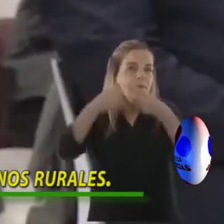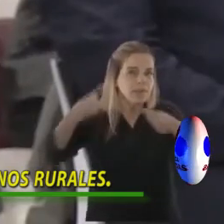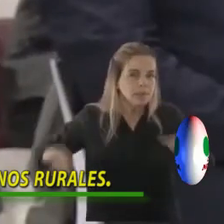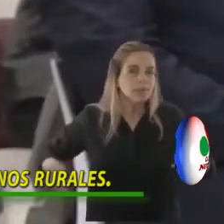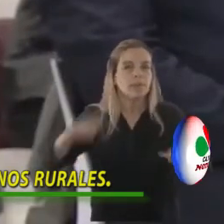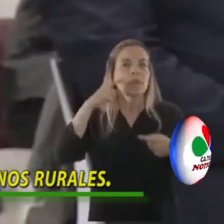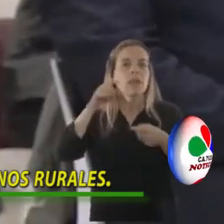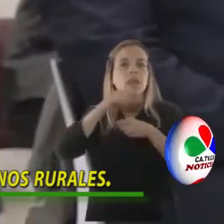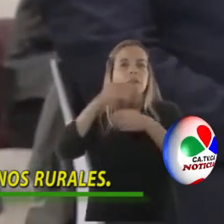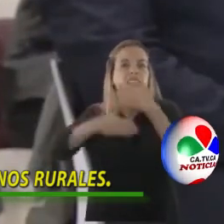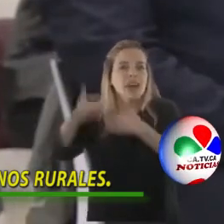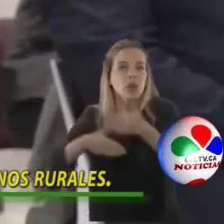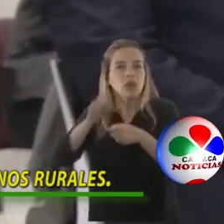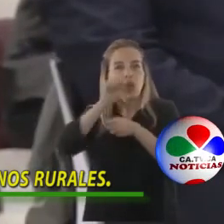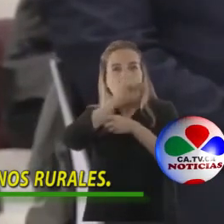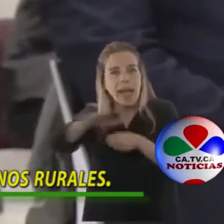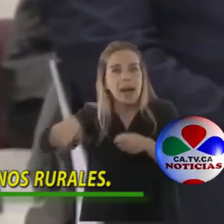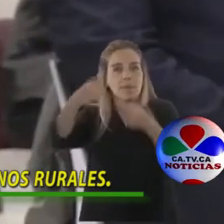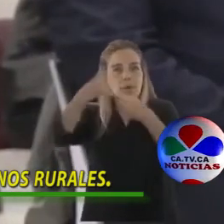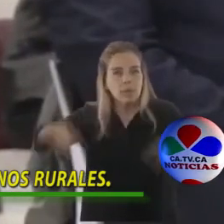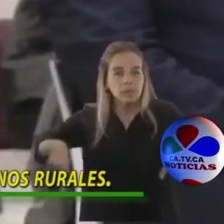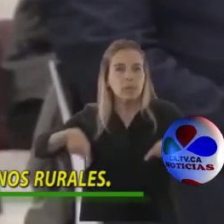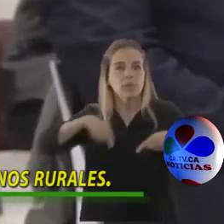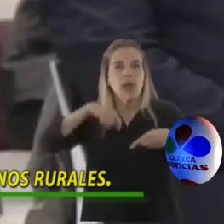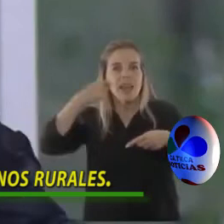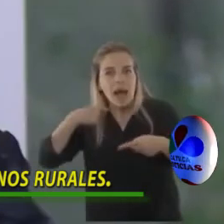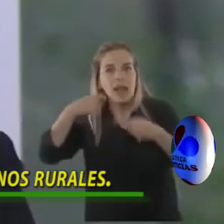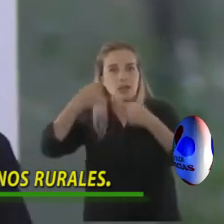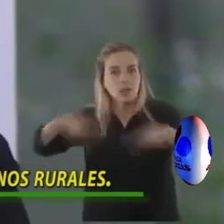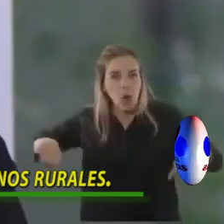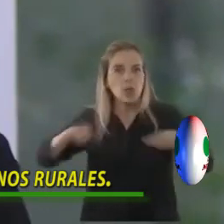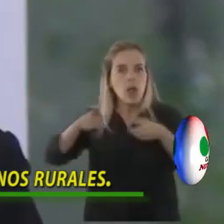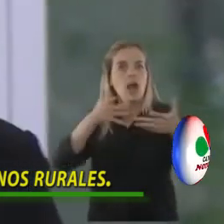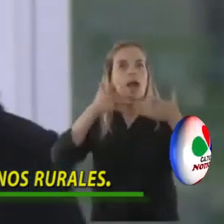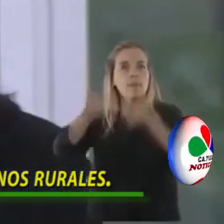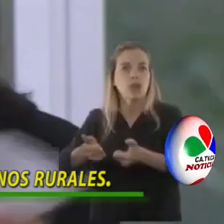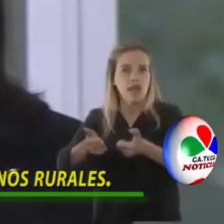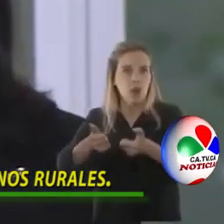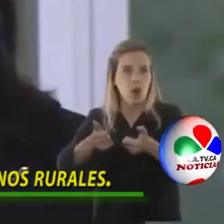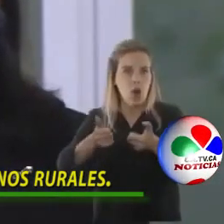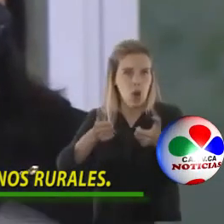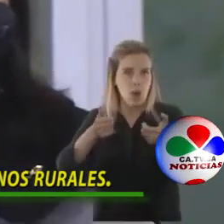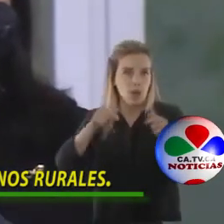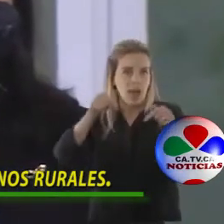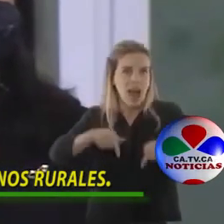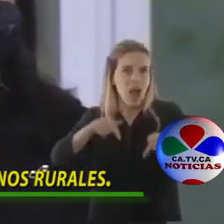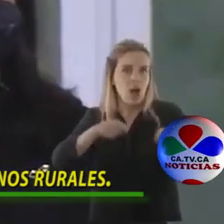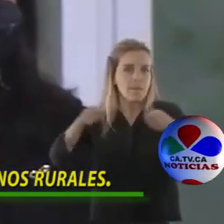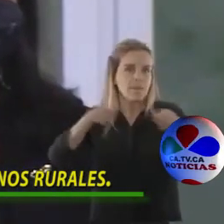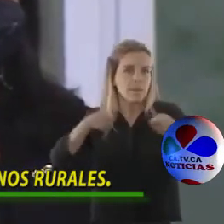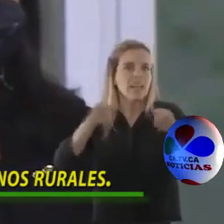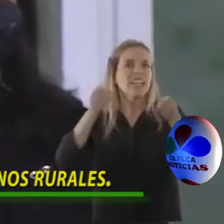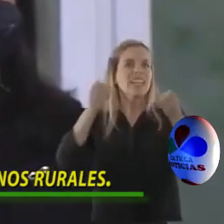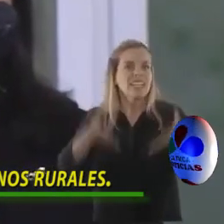asignación de recursos para caminos de la producción. Estos caminos vienen a complementar los primarios, serían las grandes rutas que ya se están llevando a cabo por el